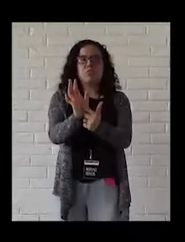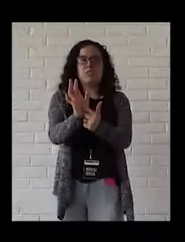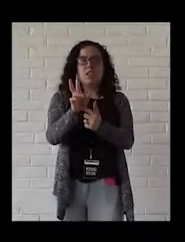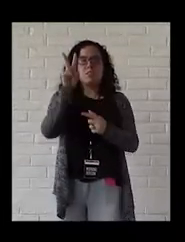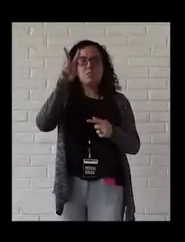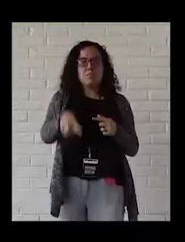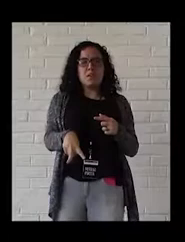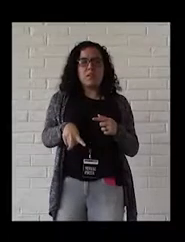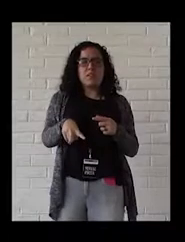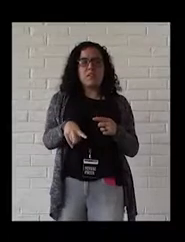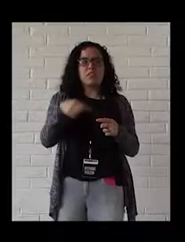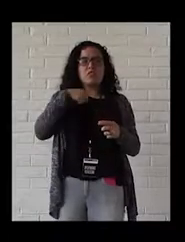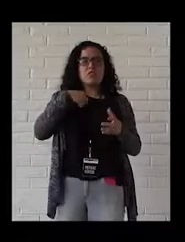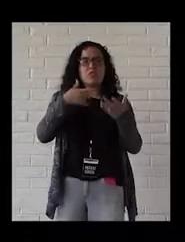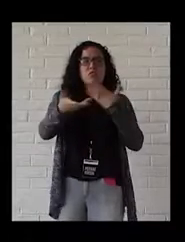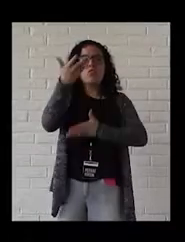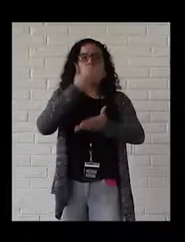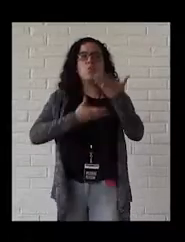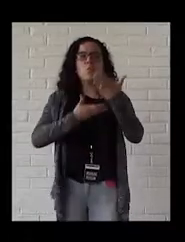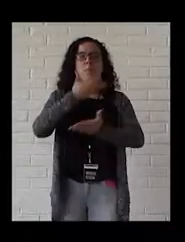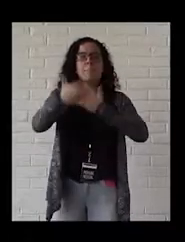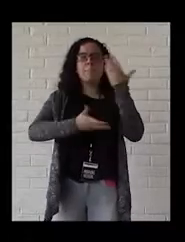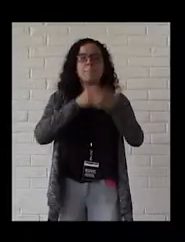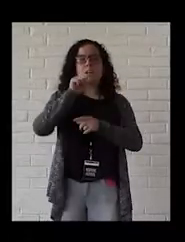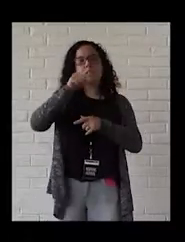tal vez incluso lo puedo compartir con los demás?